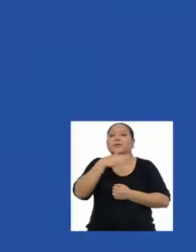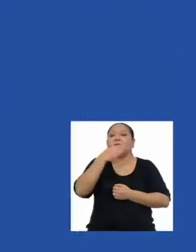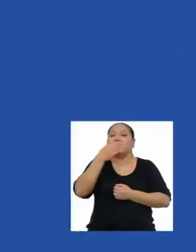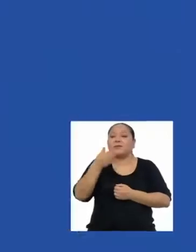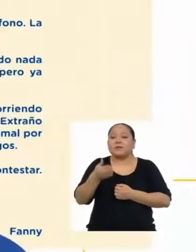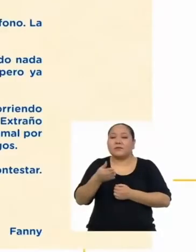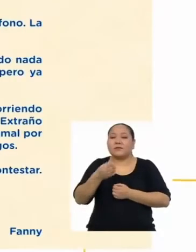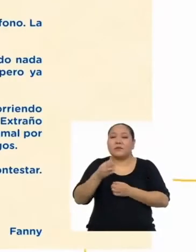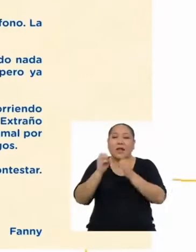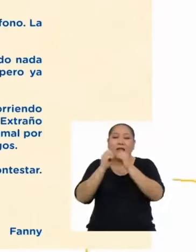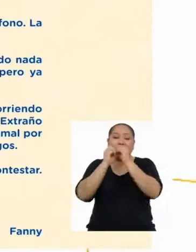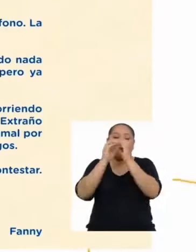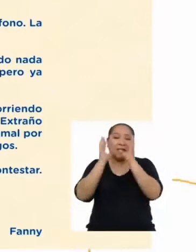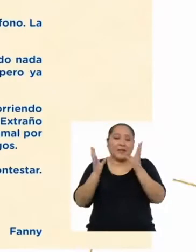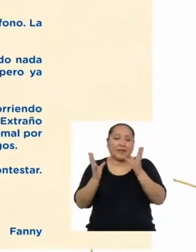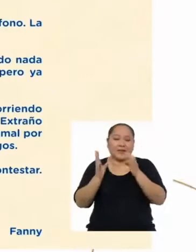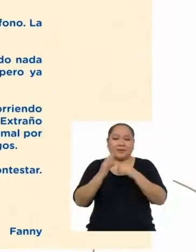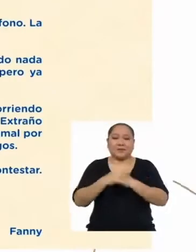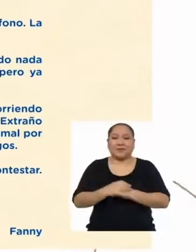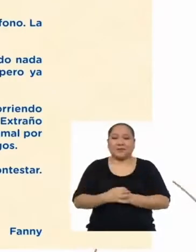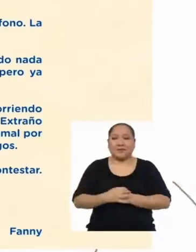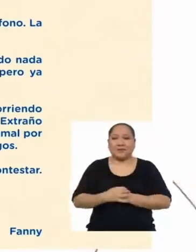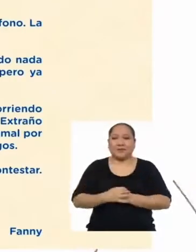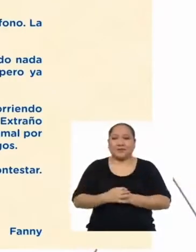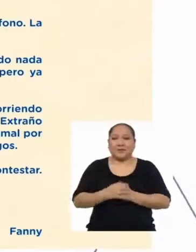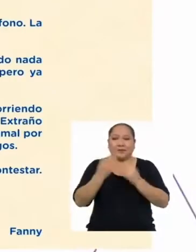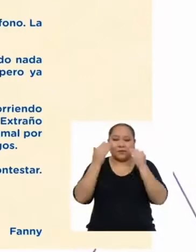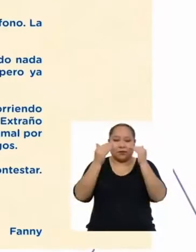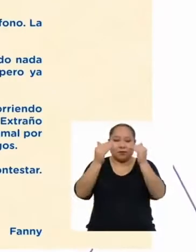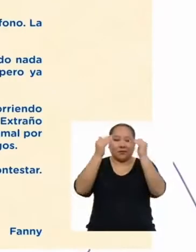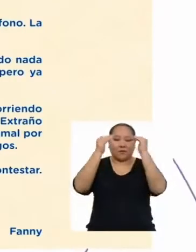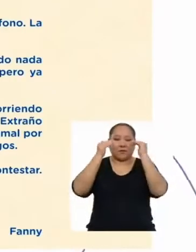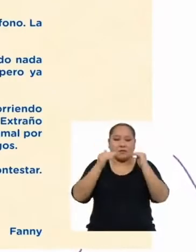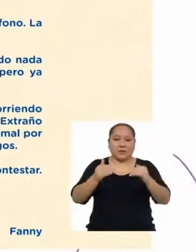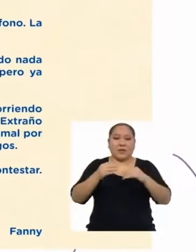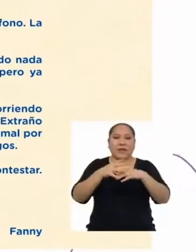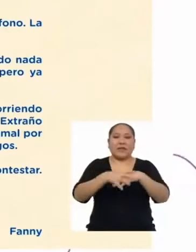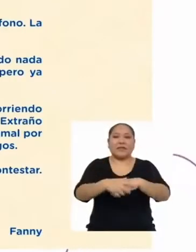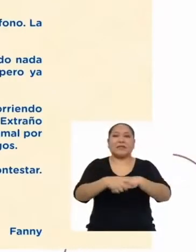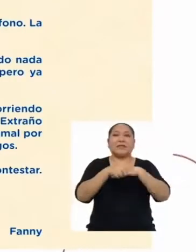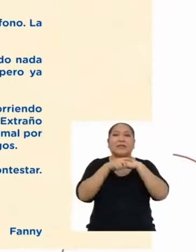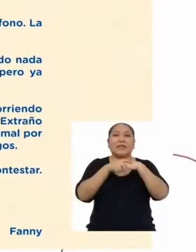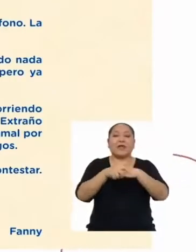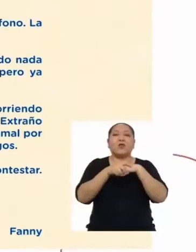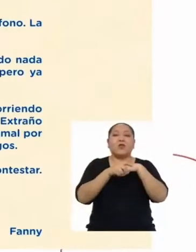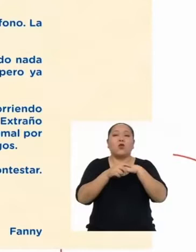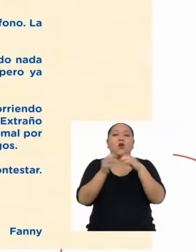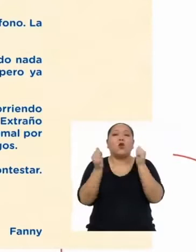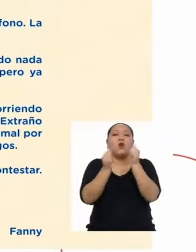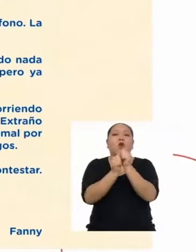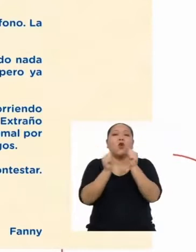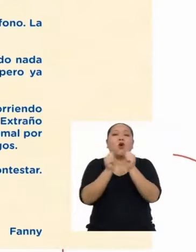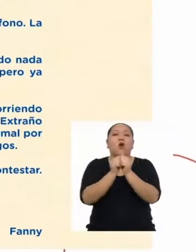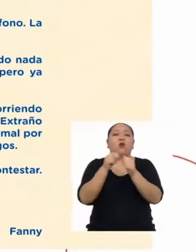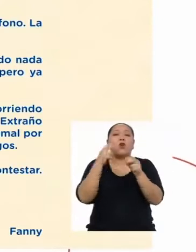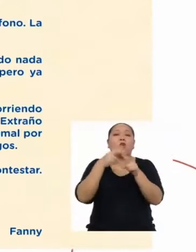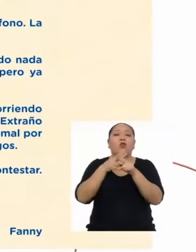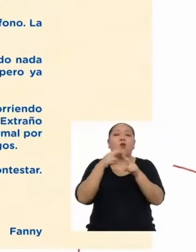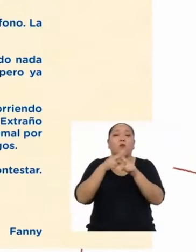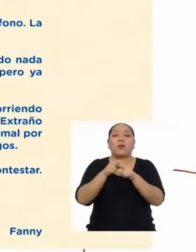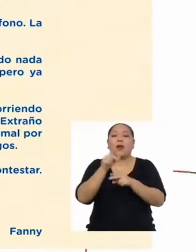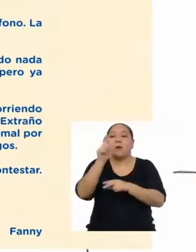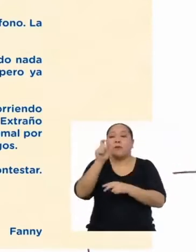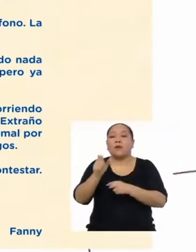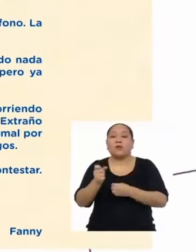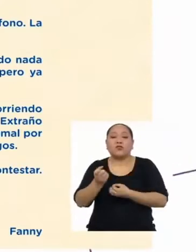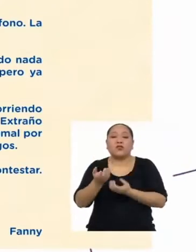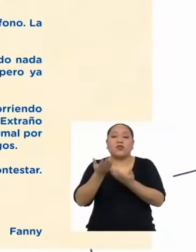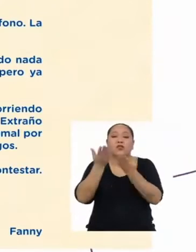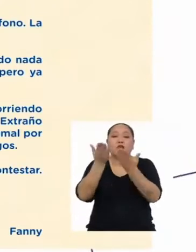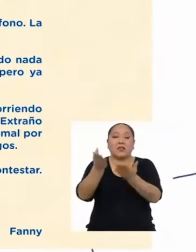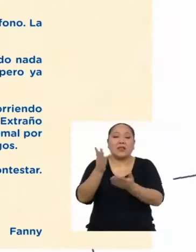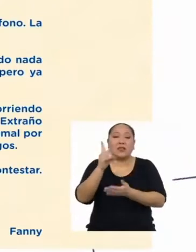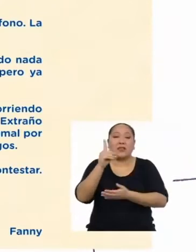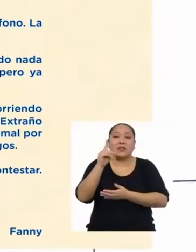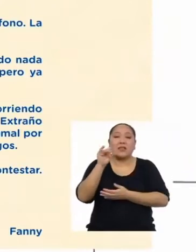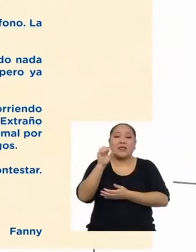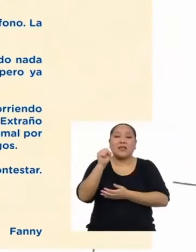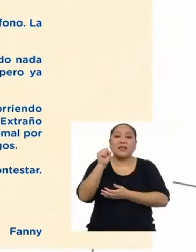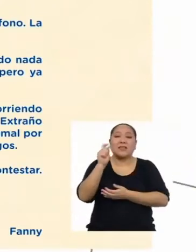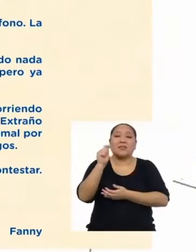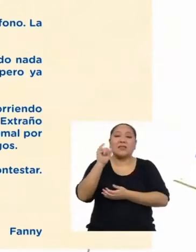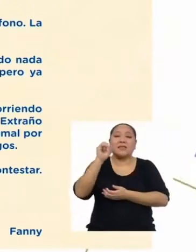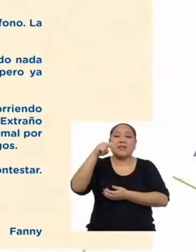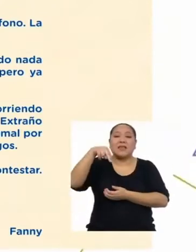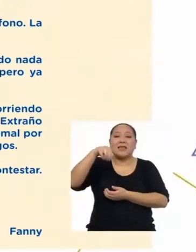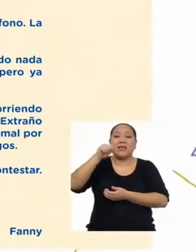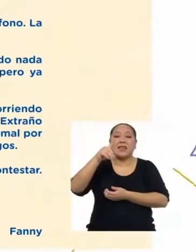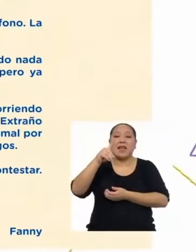fecha. Luego viene un saludo junto al nombre del destinatario, es decir, el nombre de la persona